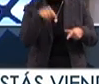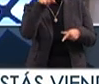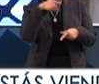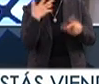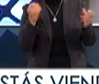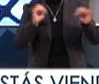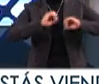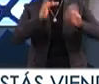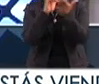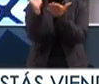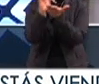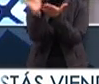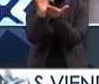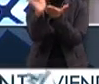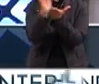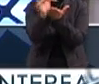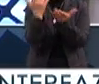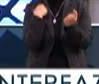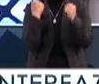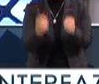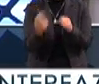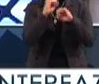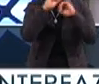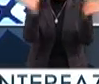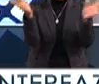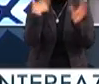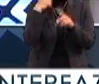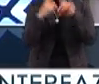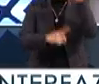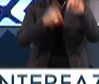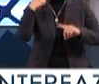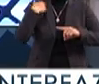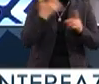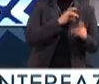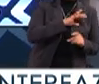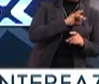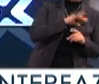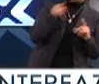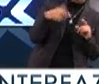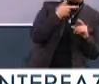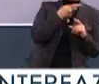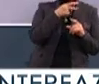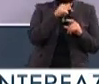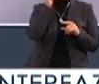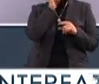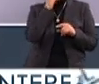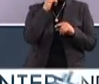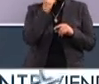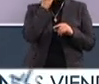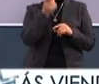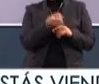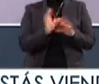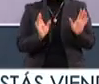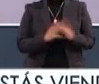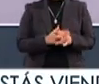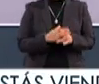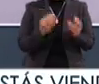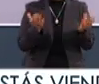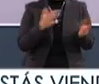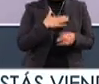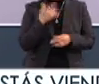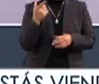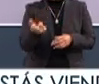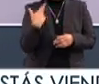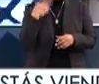te va a agradecer este esclarecimiento porque hay muchas dudas siempre ya lo iniciamos en esta entrevista así que bueno